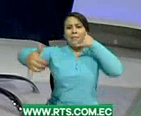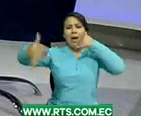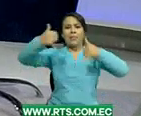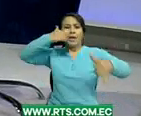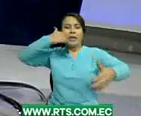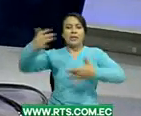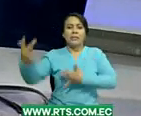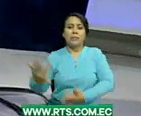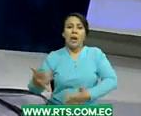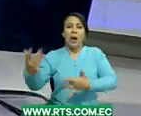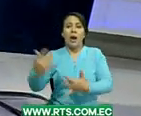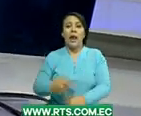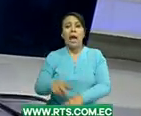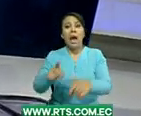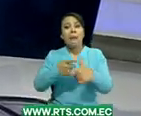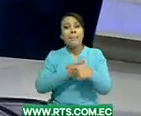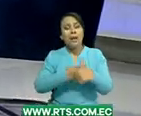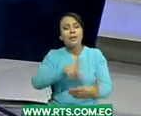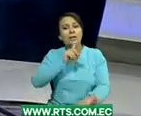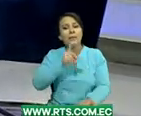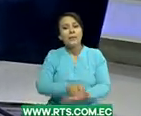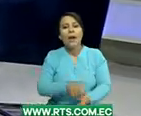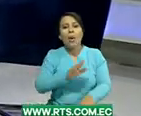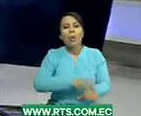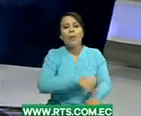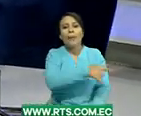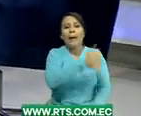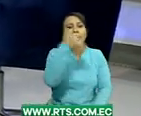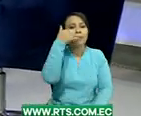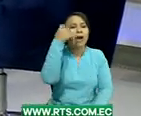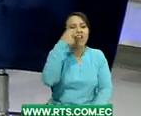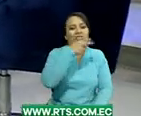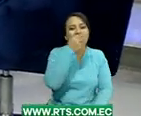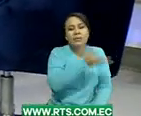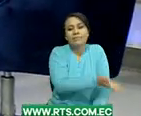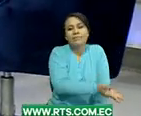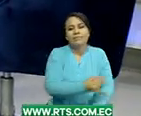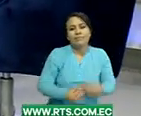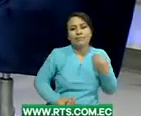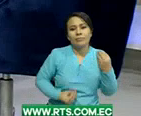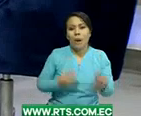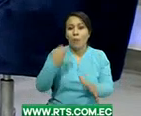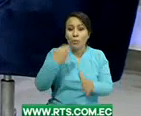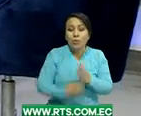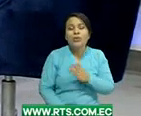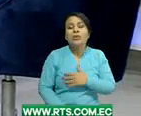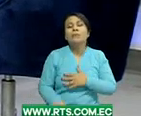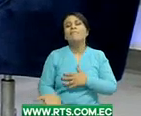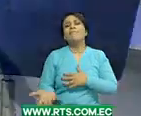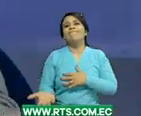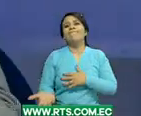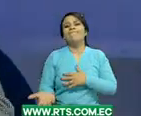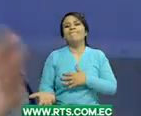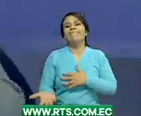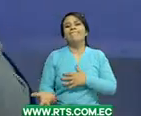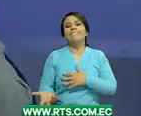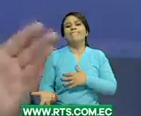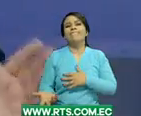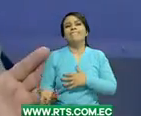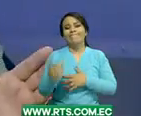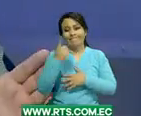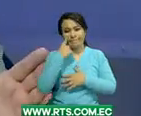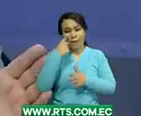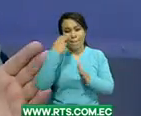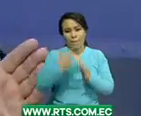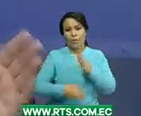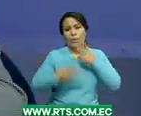espera, que a lo mejor es una emergencia real, porque se está atendiendo una llamada que a lo mejor es... ¿Sanciones? Es las sanciones, por eso, empezamos